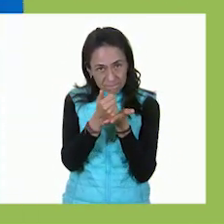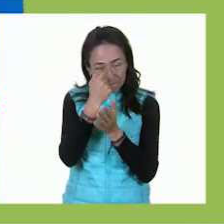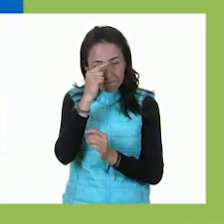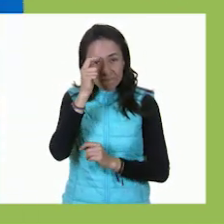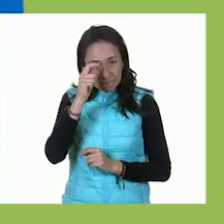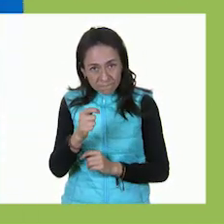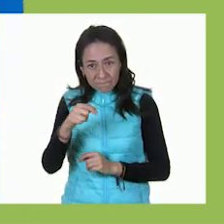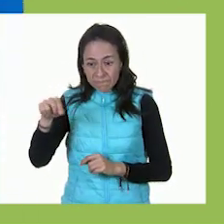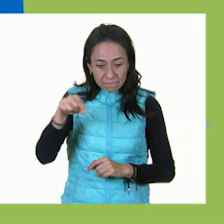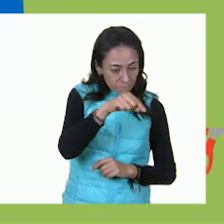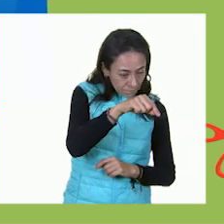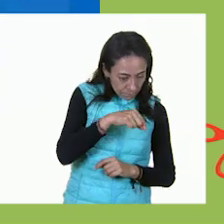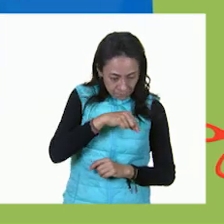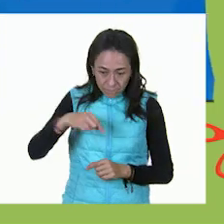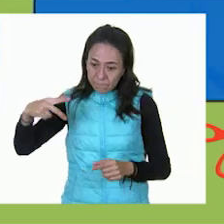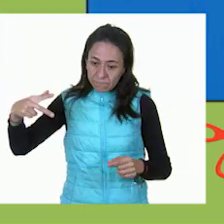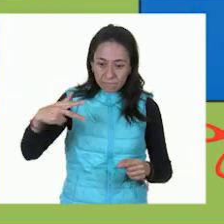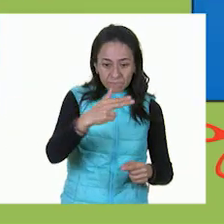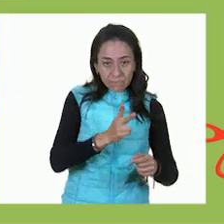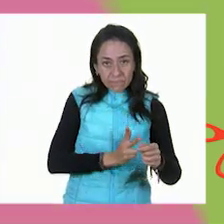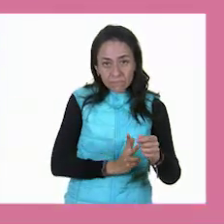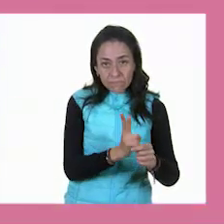las líneas marcadas.